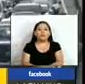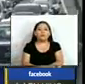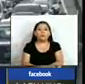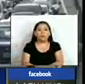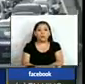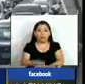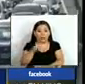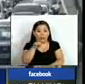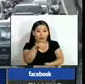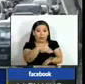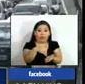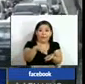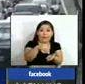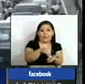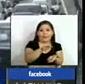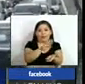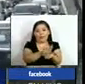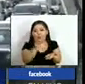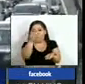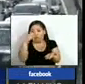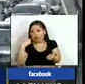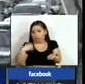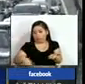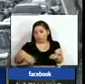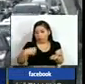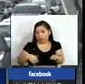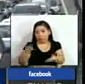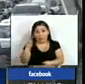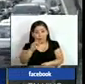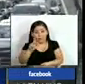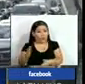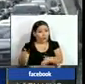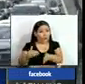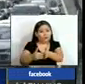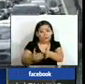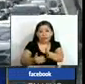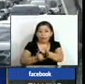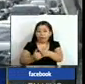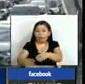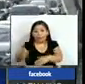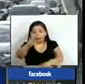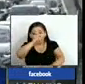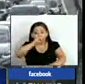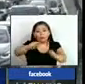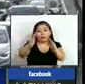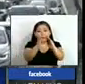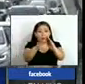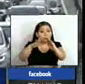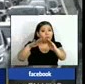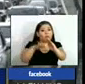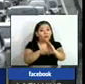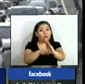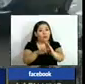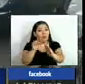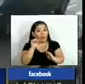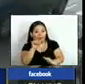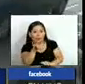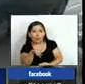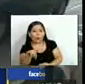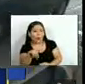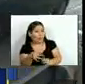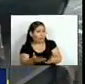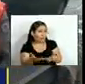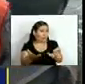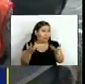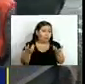Los habitantes de Buenos Aires y su cinturón urbano entrarán el miércoles en una fase de reforzamiento de las medidas de aislamiento. En esa zona populosa,